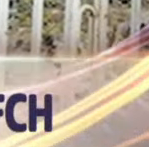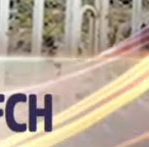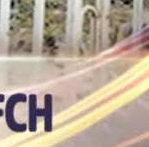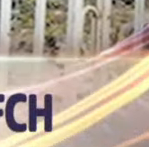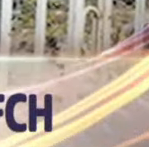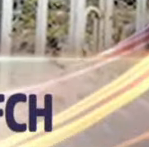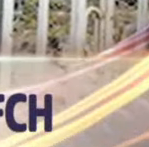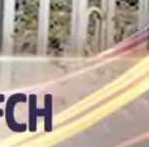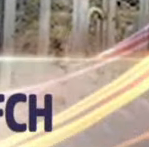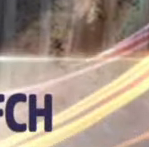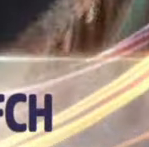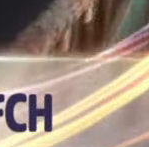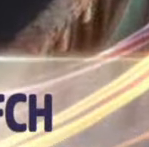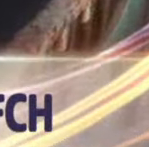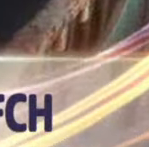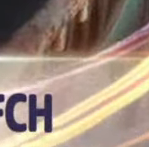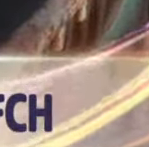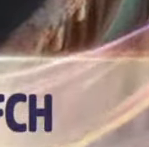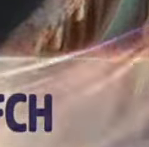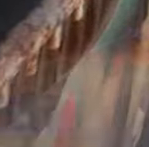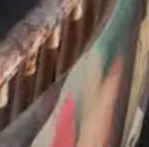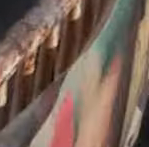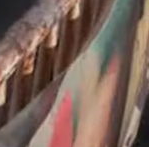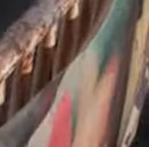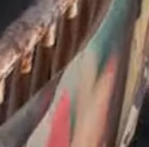ABC de Hermosillo, Sonora.